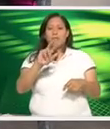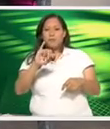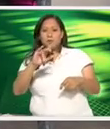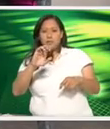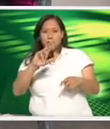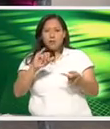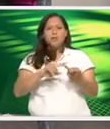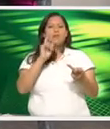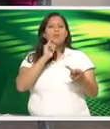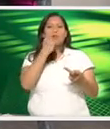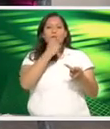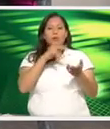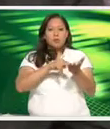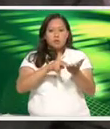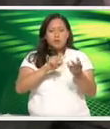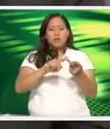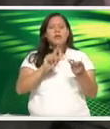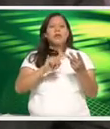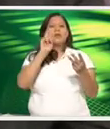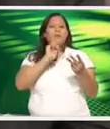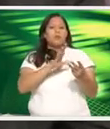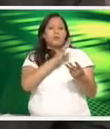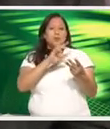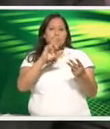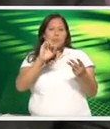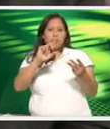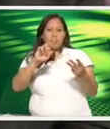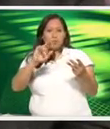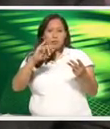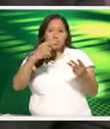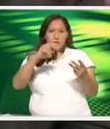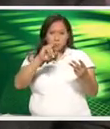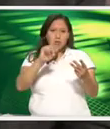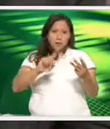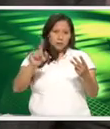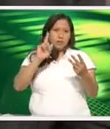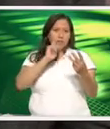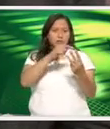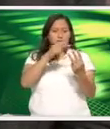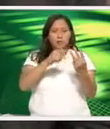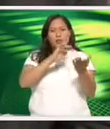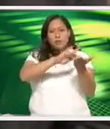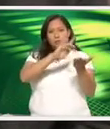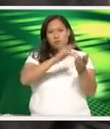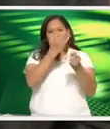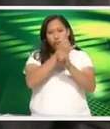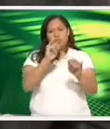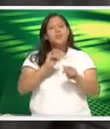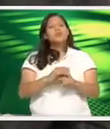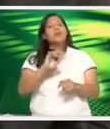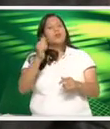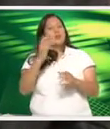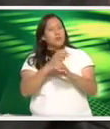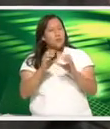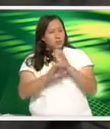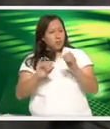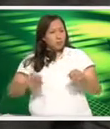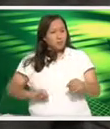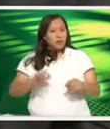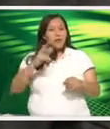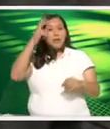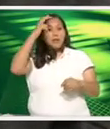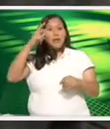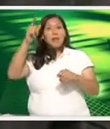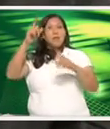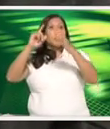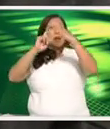Gertrudis Bocanegra, está pues, la Güera Rodríguez incluso para la Güera consumación. Rodríguez. Exactamente. Oye, pero dos datos así interesantes. Uno, Hidalgo no tocó